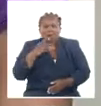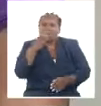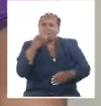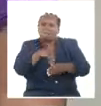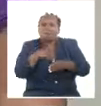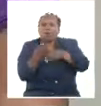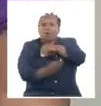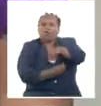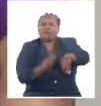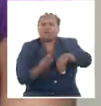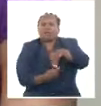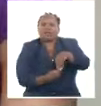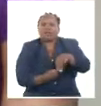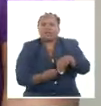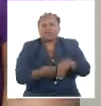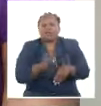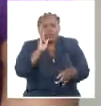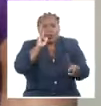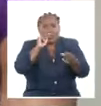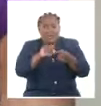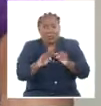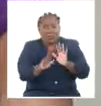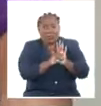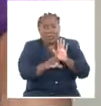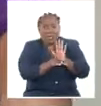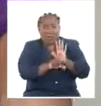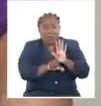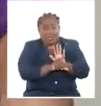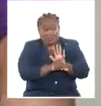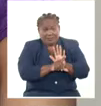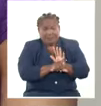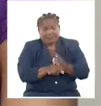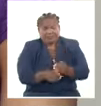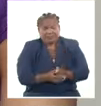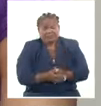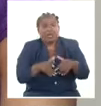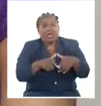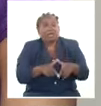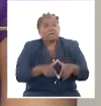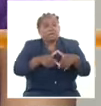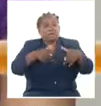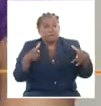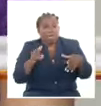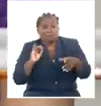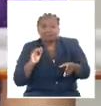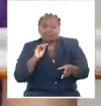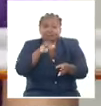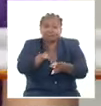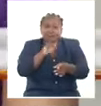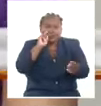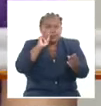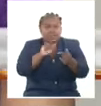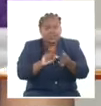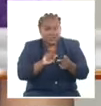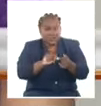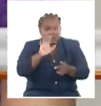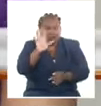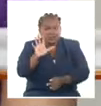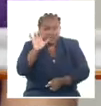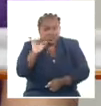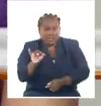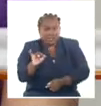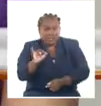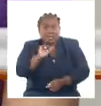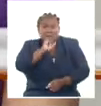modifica. Entre los objetivos de este decreto ley se amplían, o sea, se incorporan como objetivos del decreto ley 56 de la